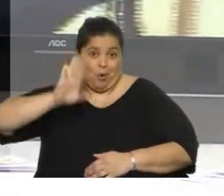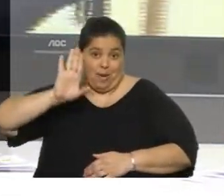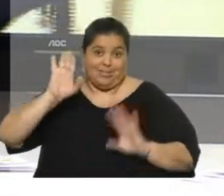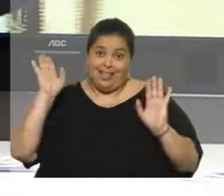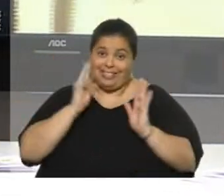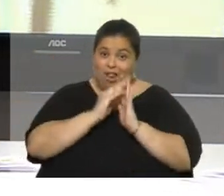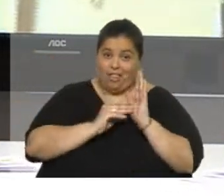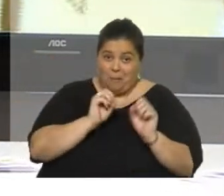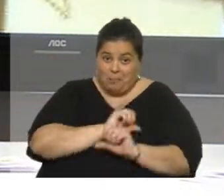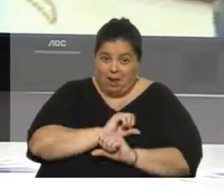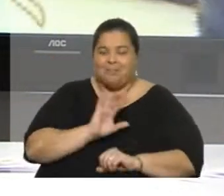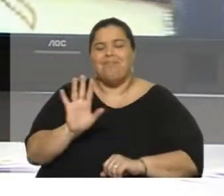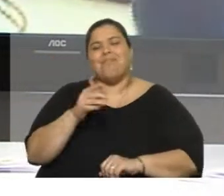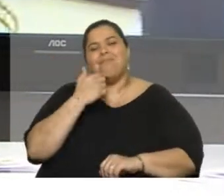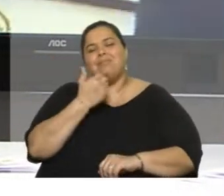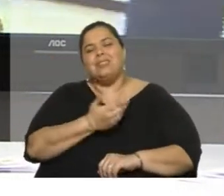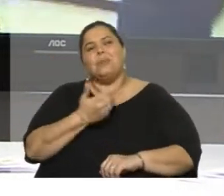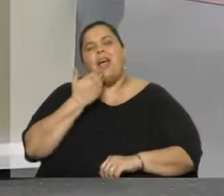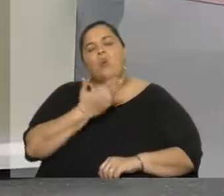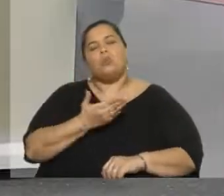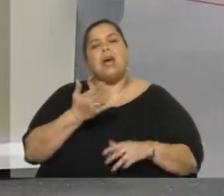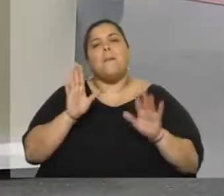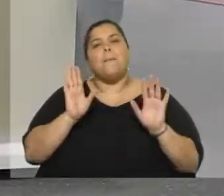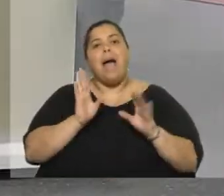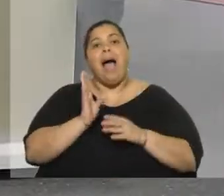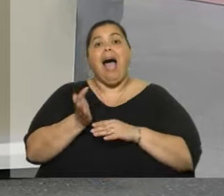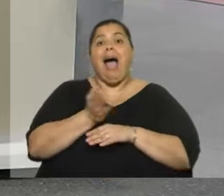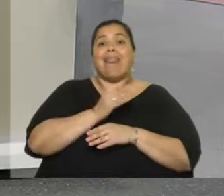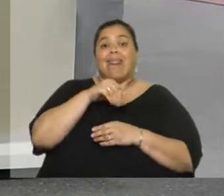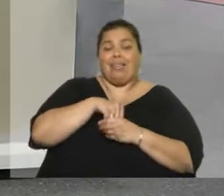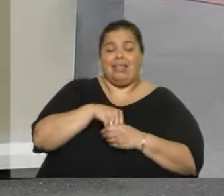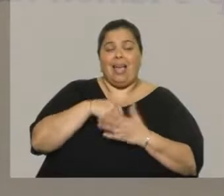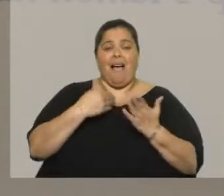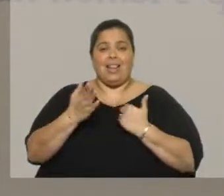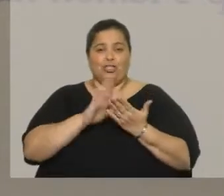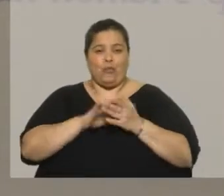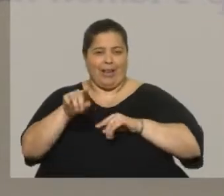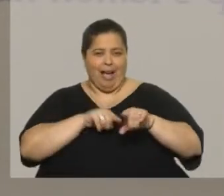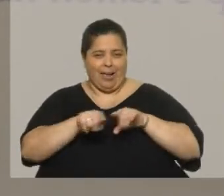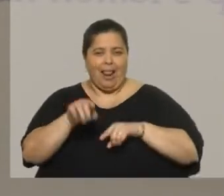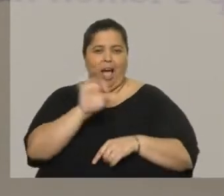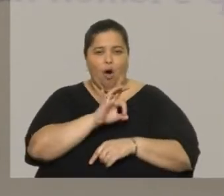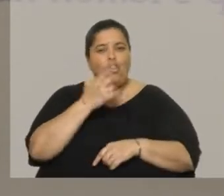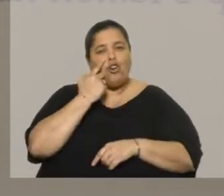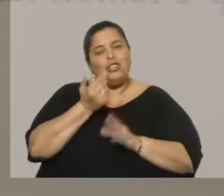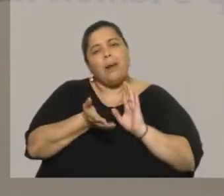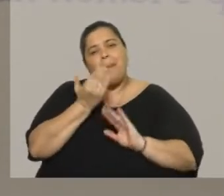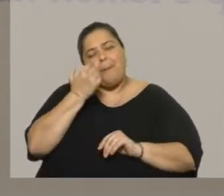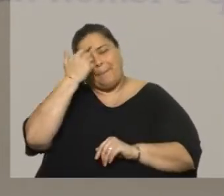estaban actualizados. Chicos. Silveira, antes de meternos en las carreras, profundizar un poco más en el perfil de los estudiantes, de los